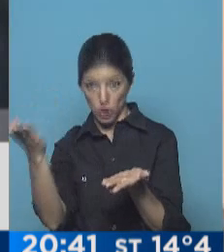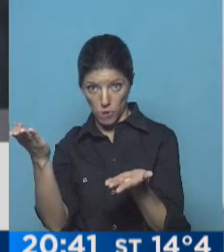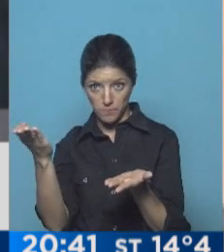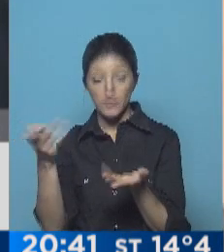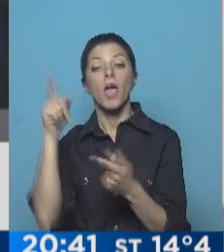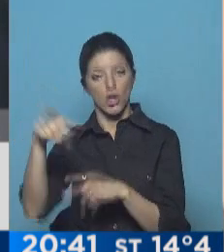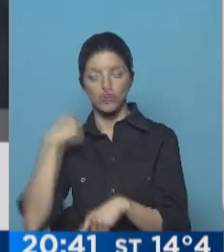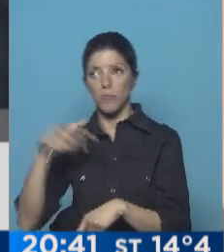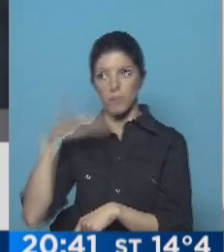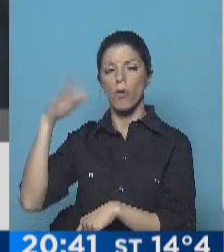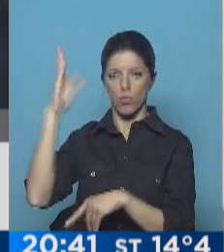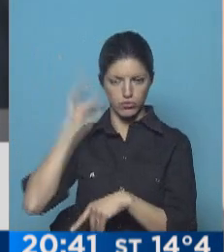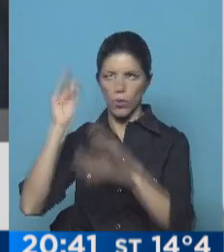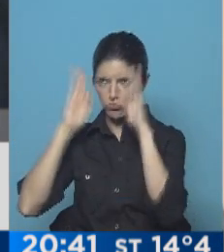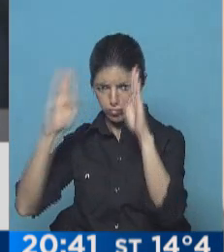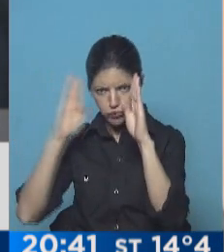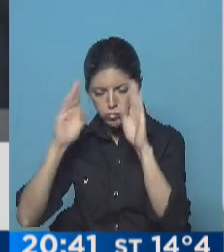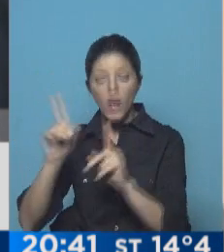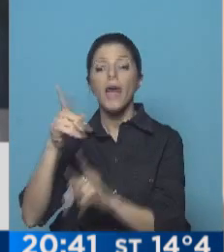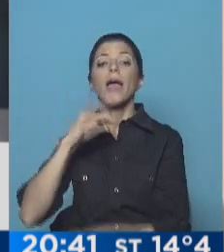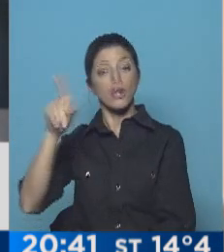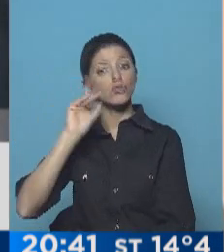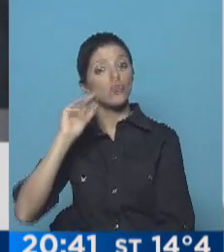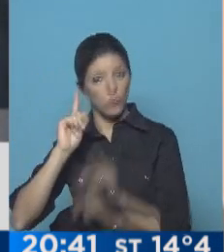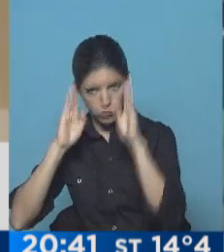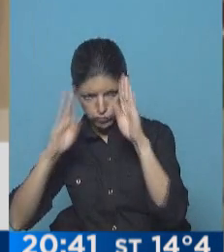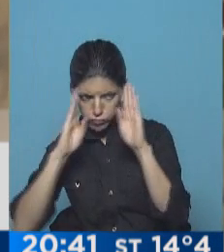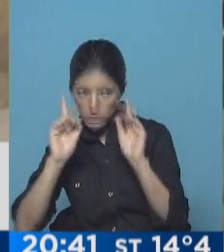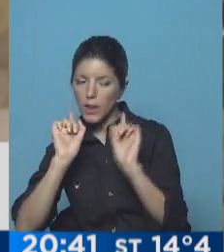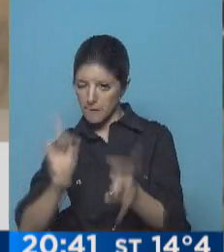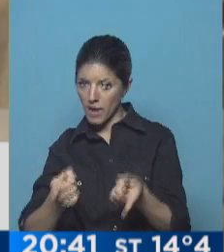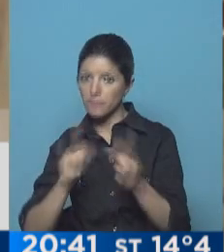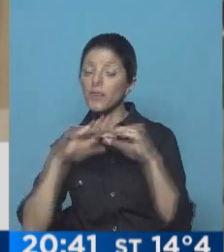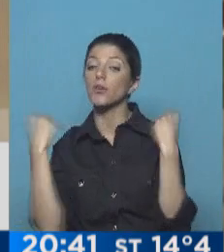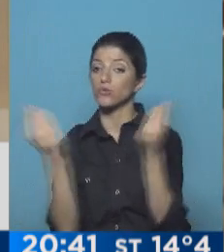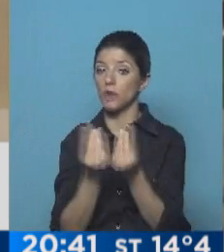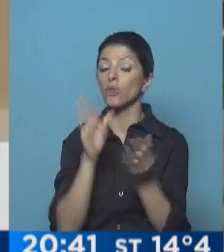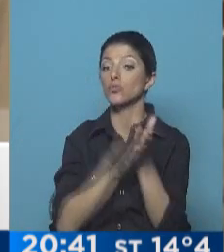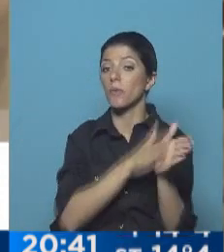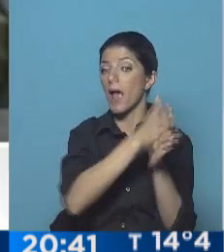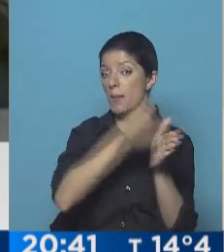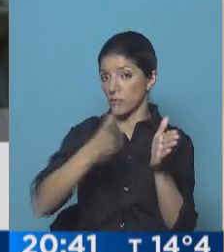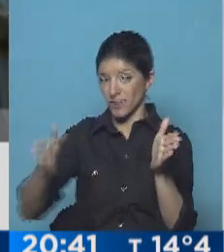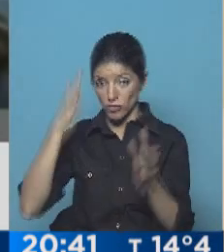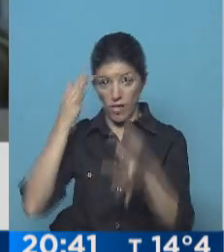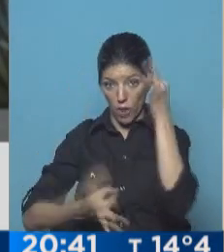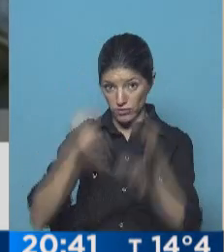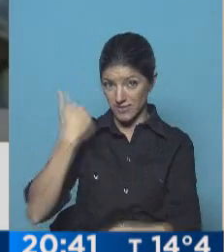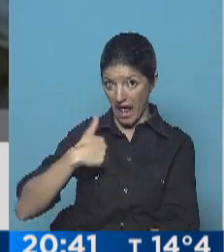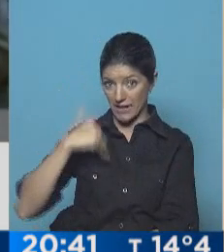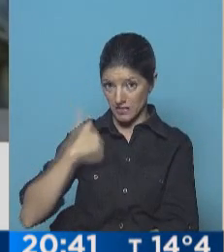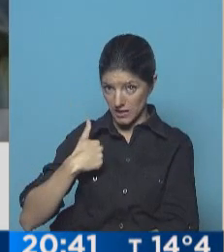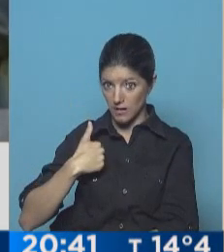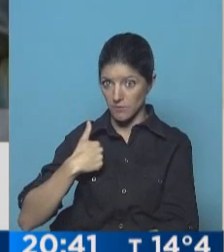el caso atentamente, nos hicieron saber que ellos siguen con mucha atención el resultado del proceso judicial que se sigue en Argentina, teniendo en